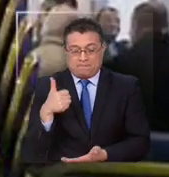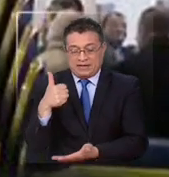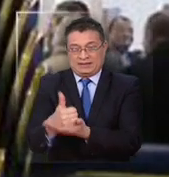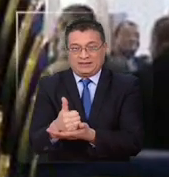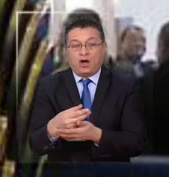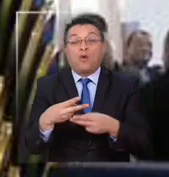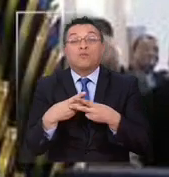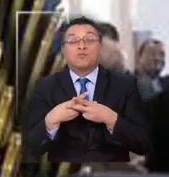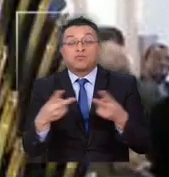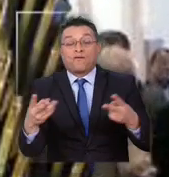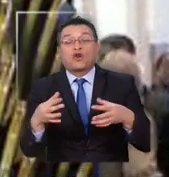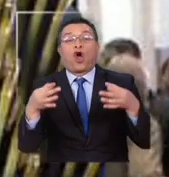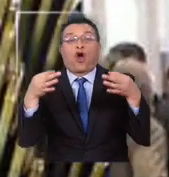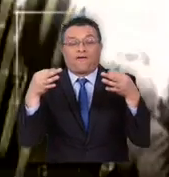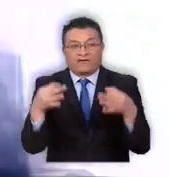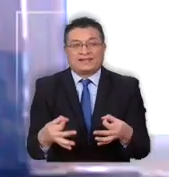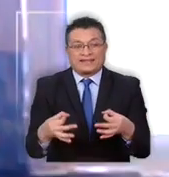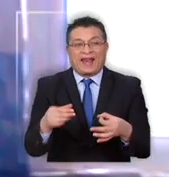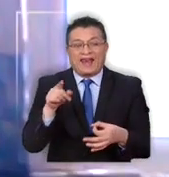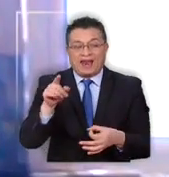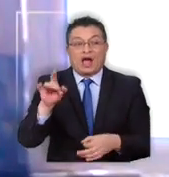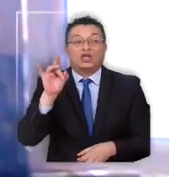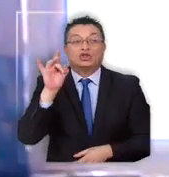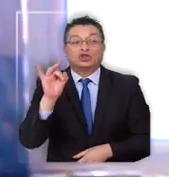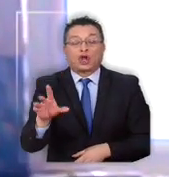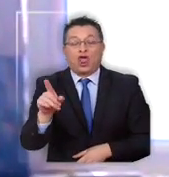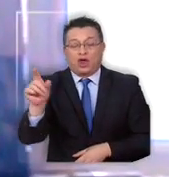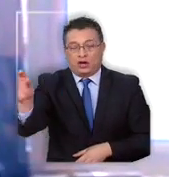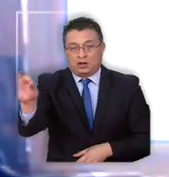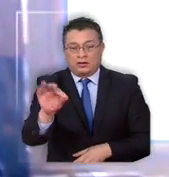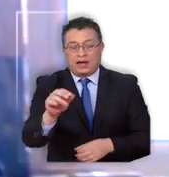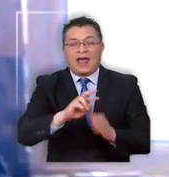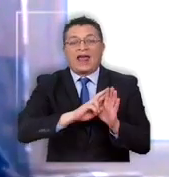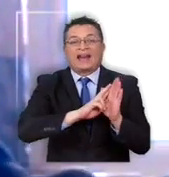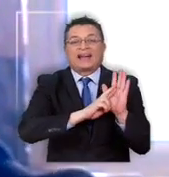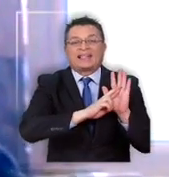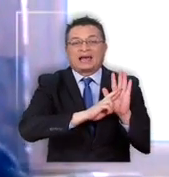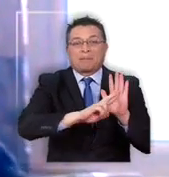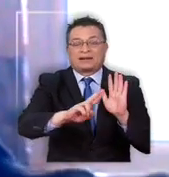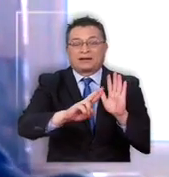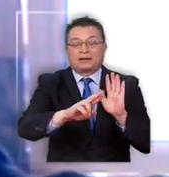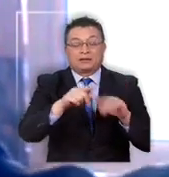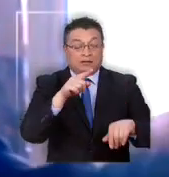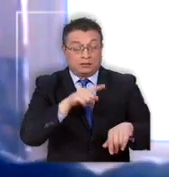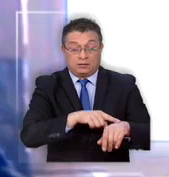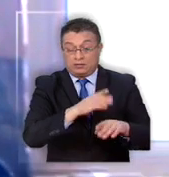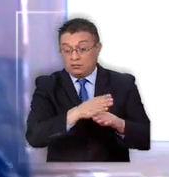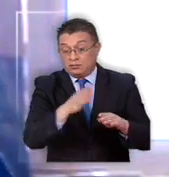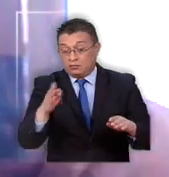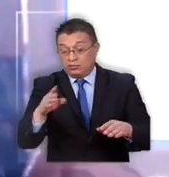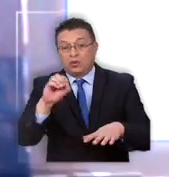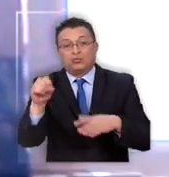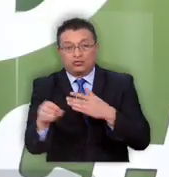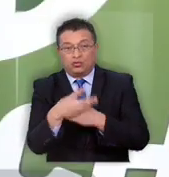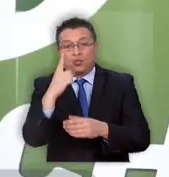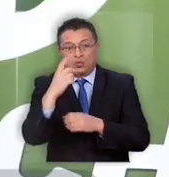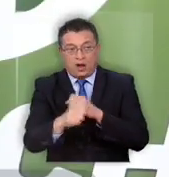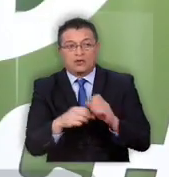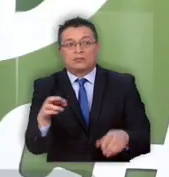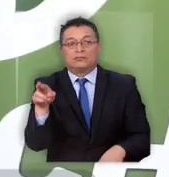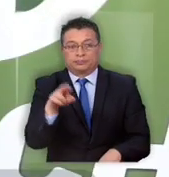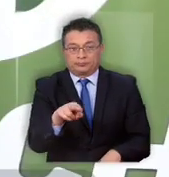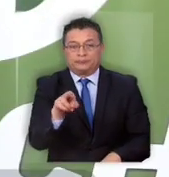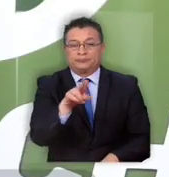y ceremonias oficiales sólo con carácter de representación y su período de ejercicio se renueva anualmente